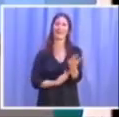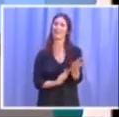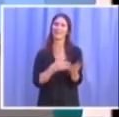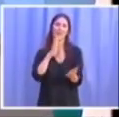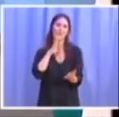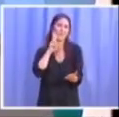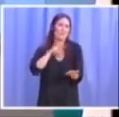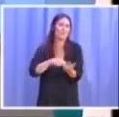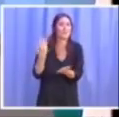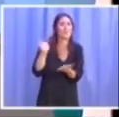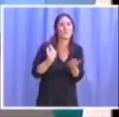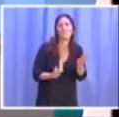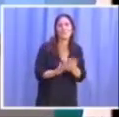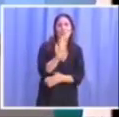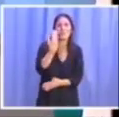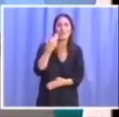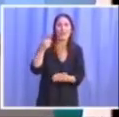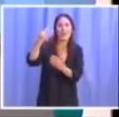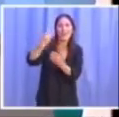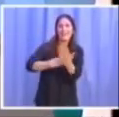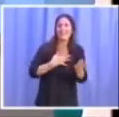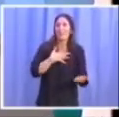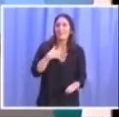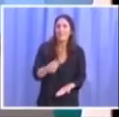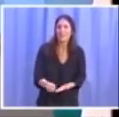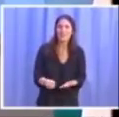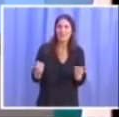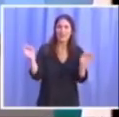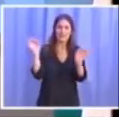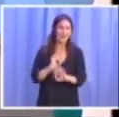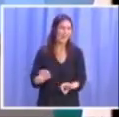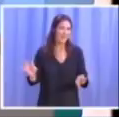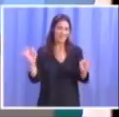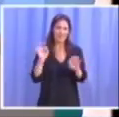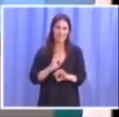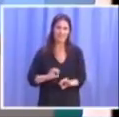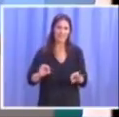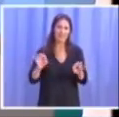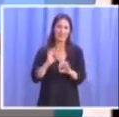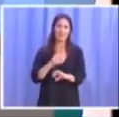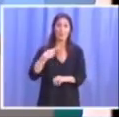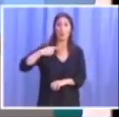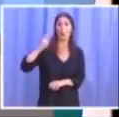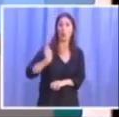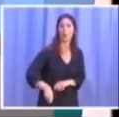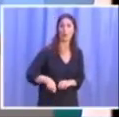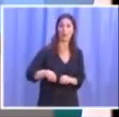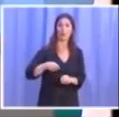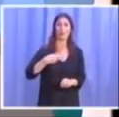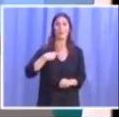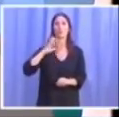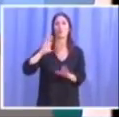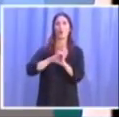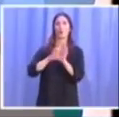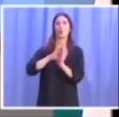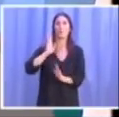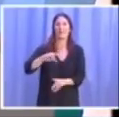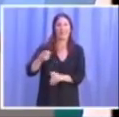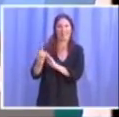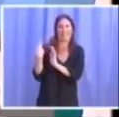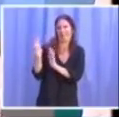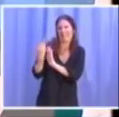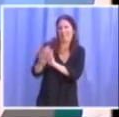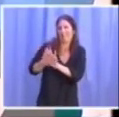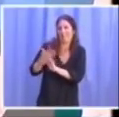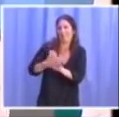día, la lista municipal, nadie más que una juez de instrucción y el Código Penal. ¿De qué vamos a hablar? Y